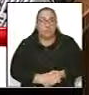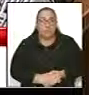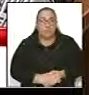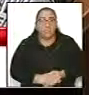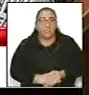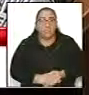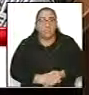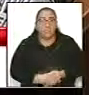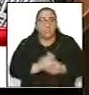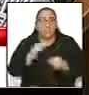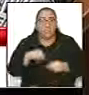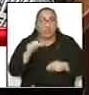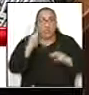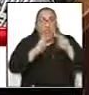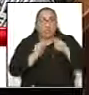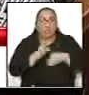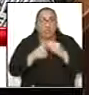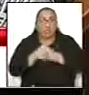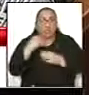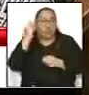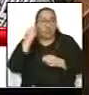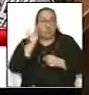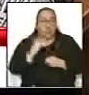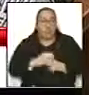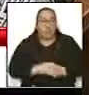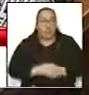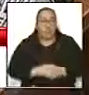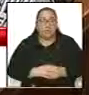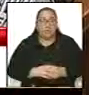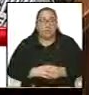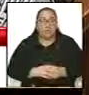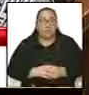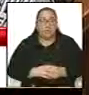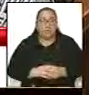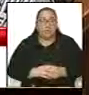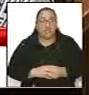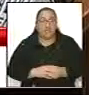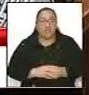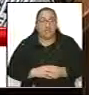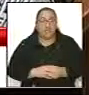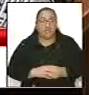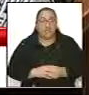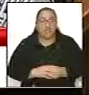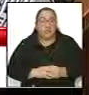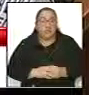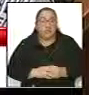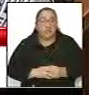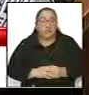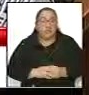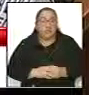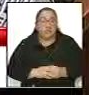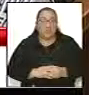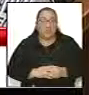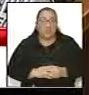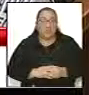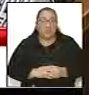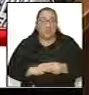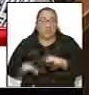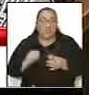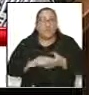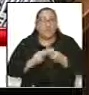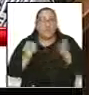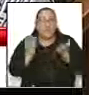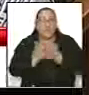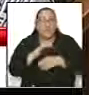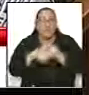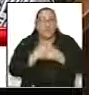en este análisis, digamos, de alternativas tecnológicas, considerando el tema satelital, se hizo estudios y personalmente hice una